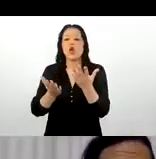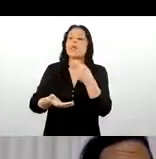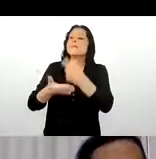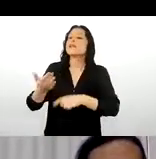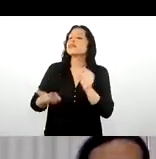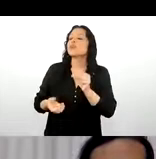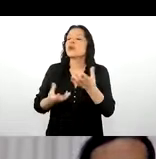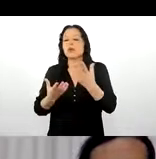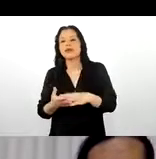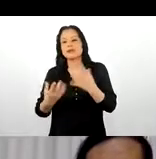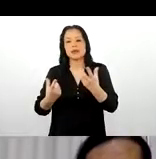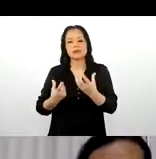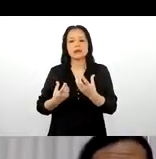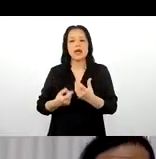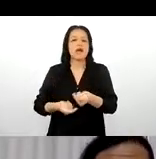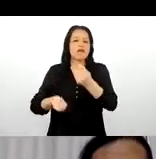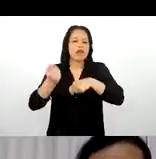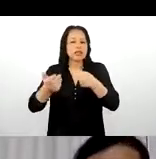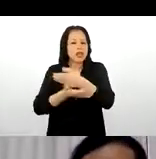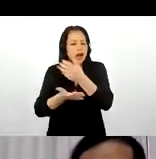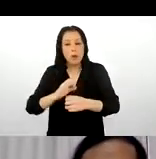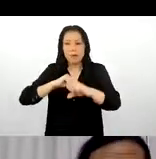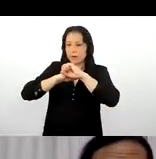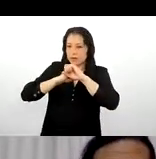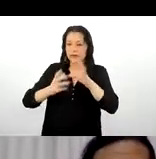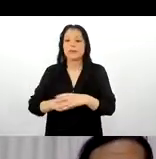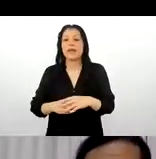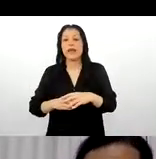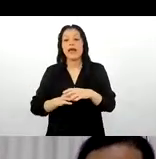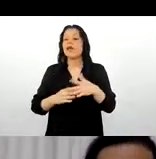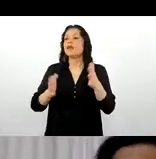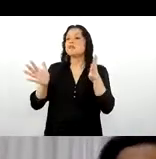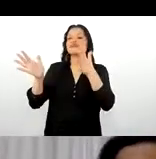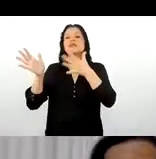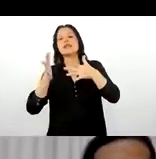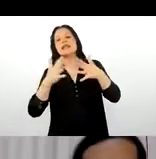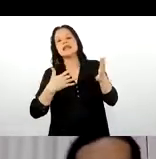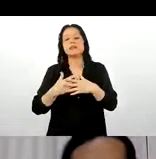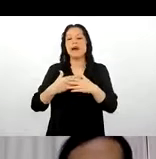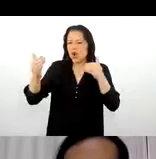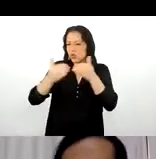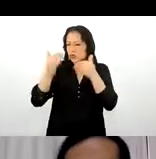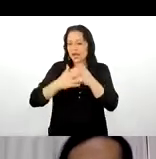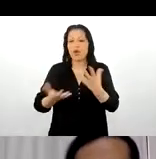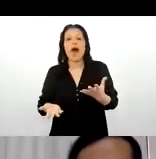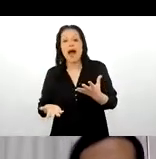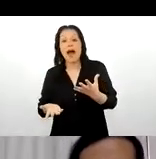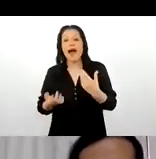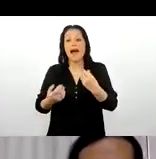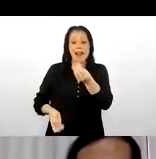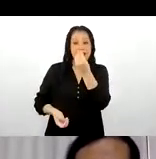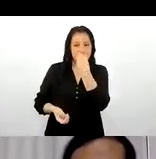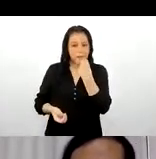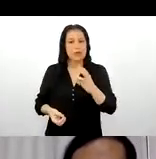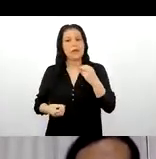que articulan mucho esta oferta. El clima desde ya, la cercanía, la gastronomía, que somos un